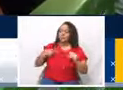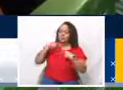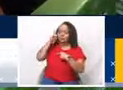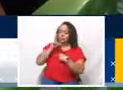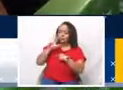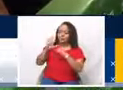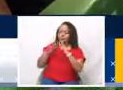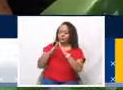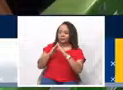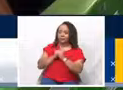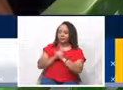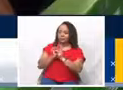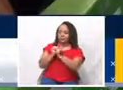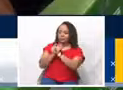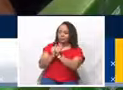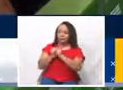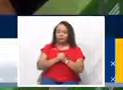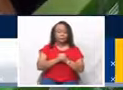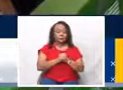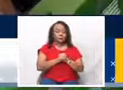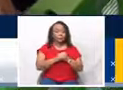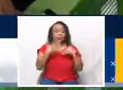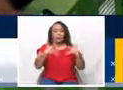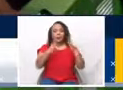casa, las competencias?